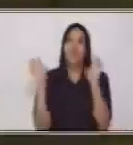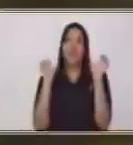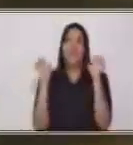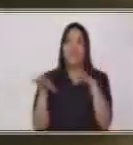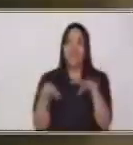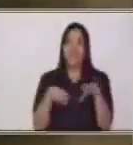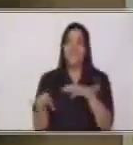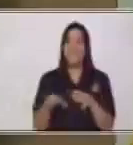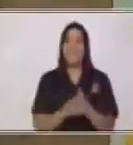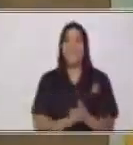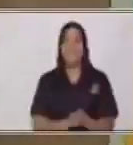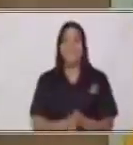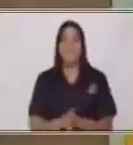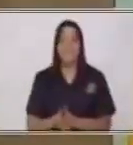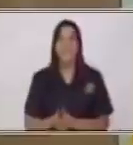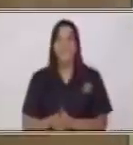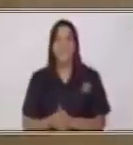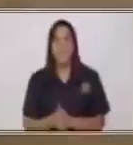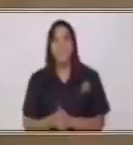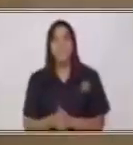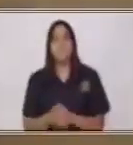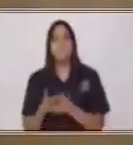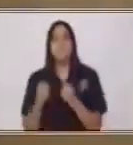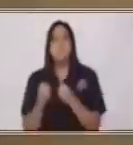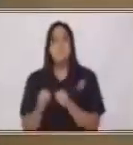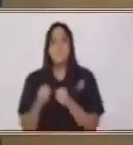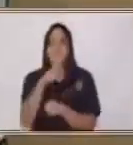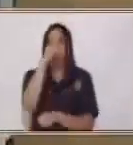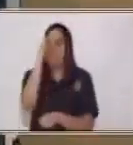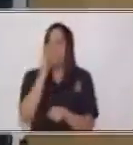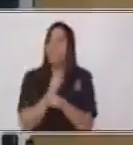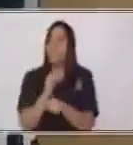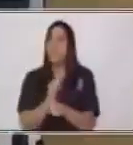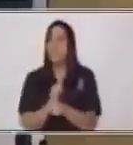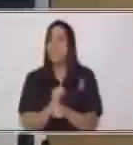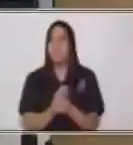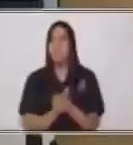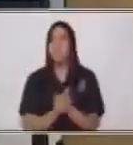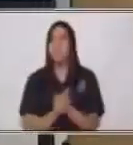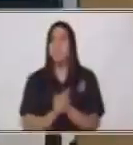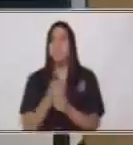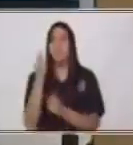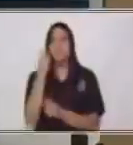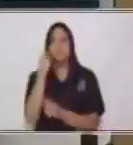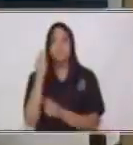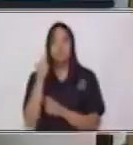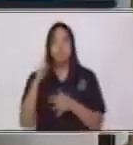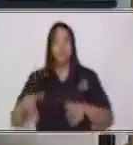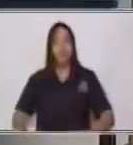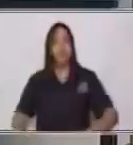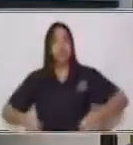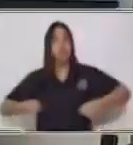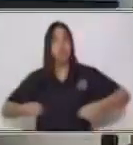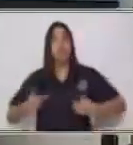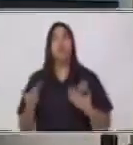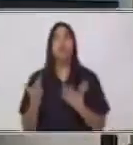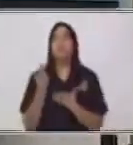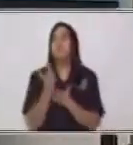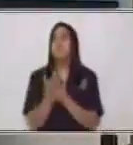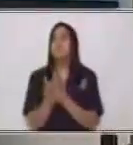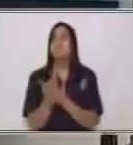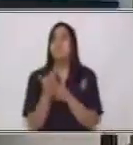el siguiente ejercicio vamos a trabajar Acá dice que un pantalón vale